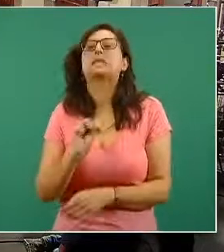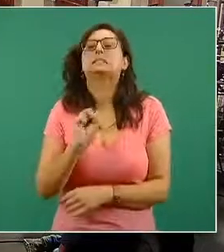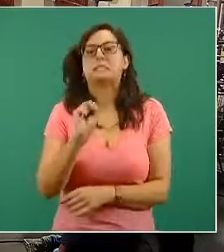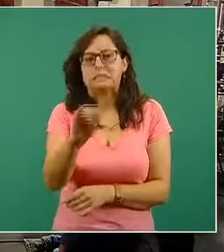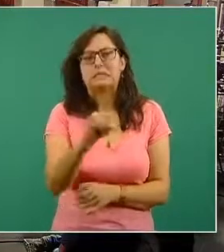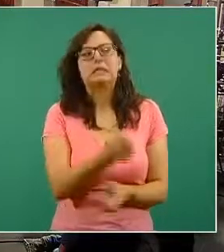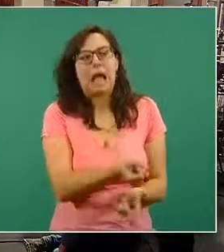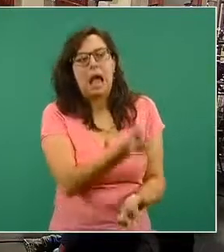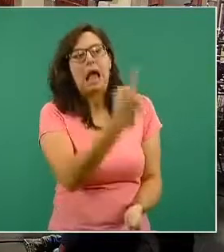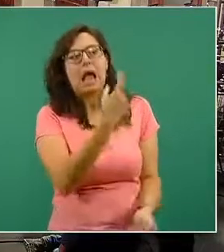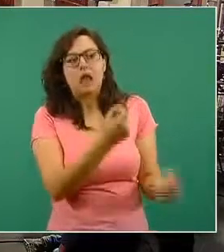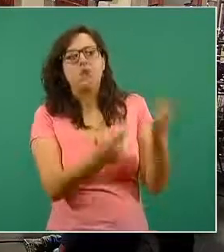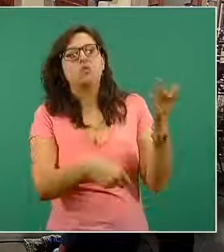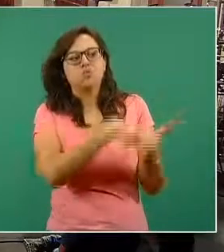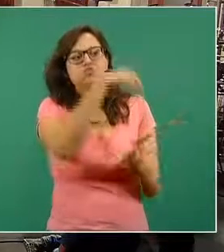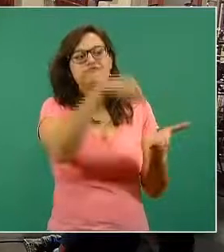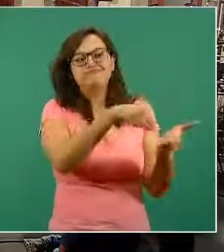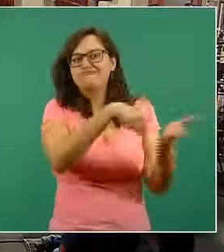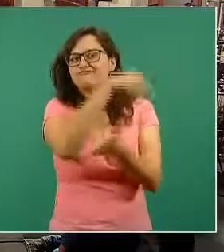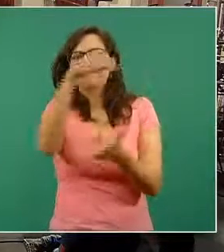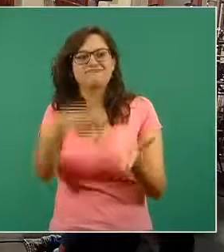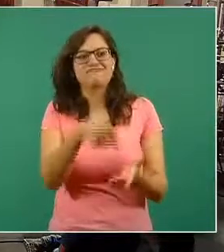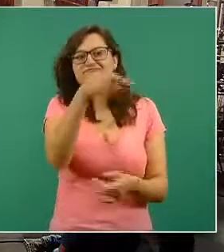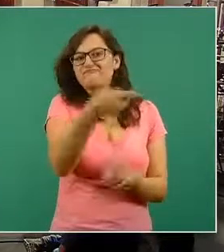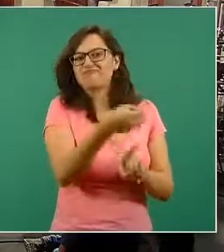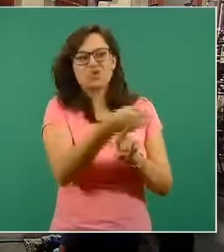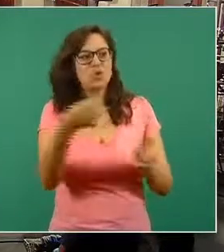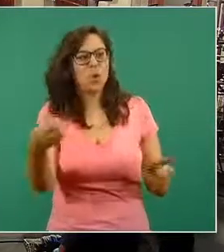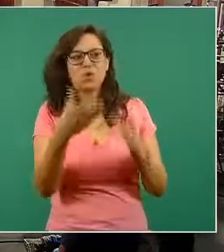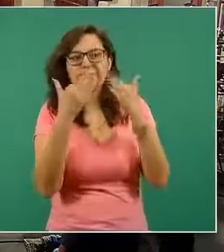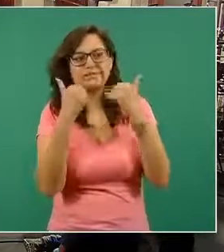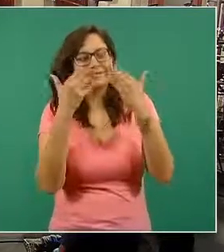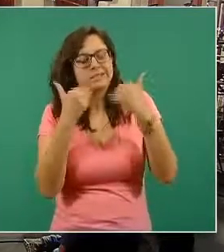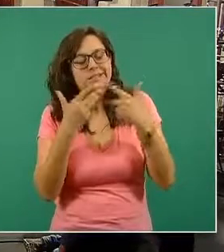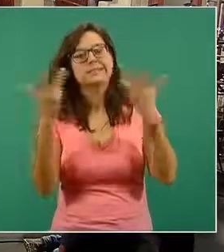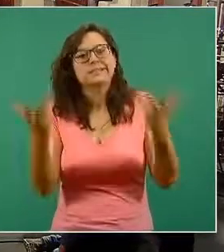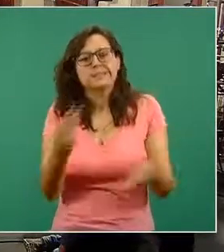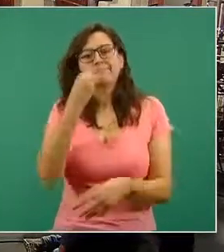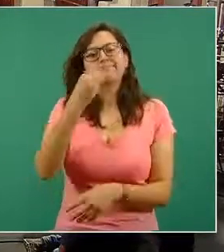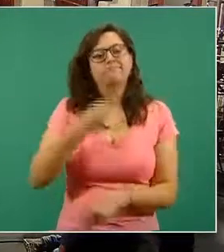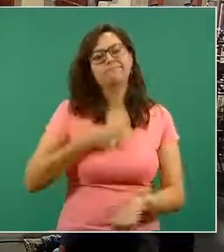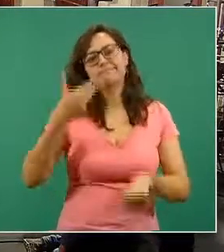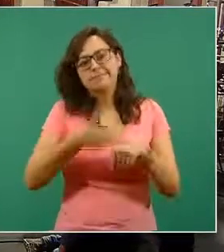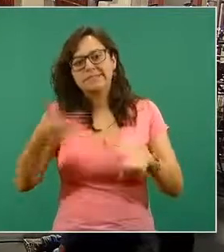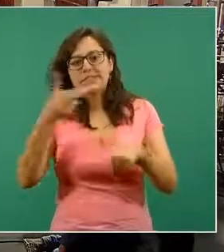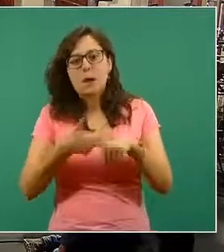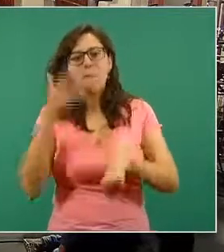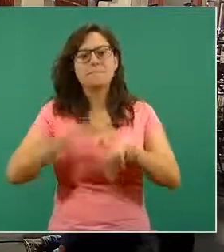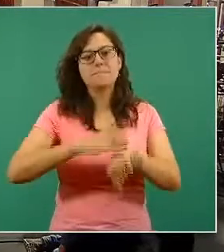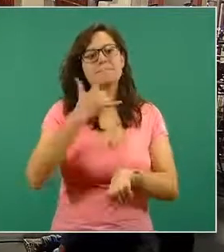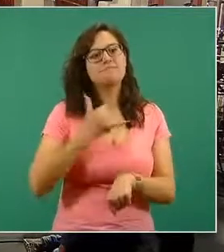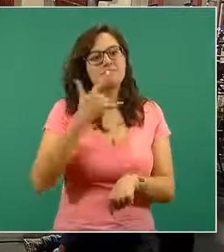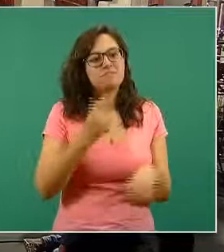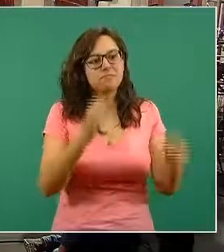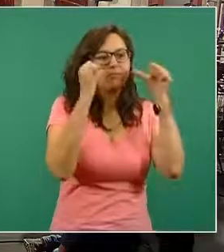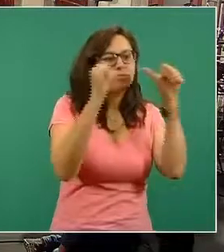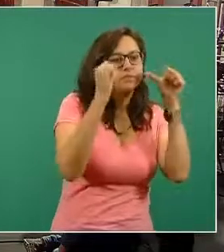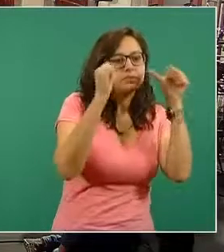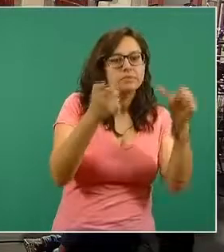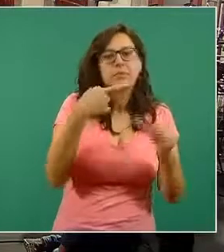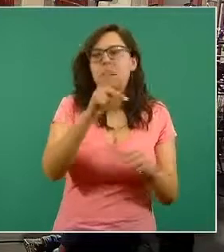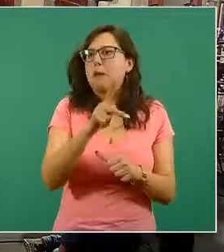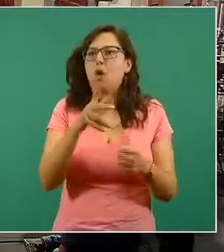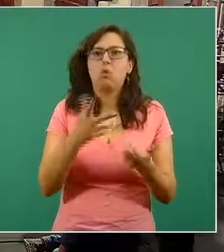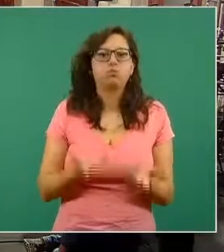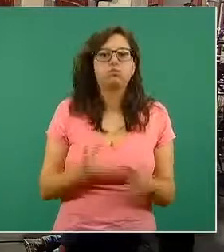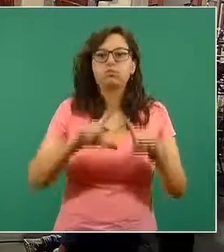tener estrategias operativas para modificar y para mejorar el orden, pero en general la gran mayoría de la